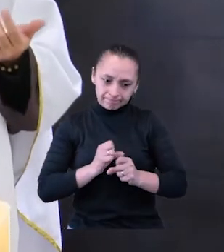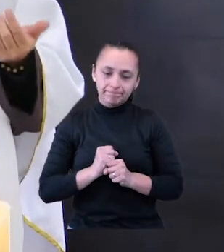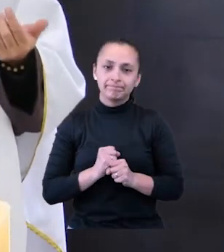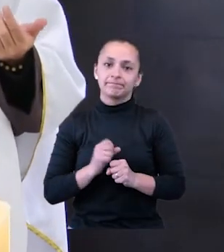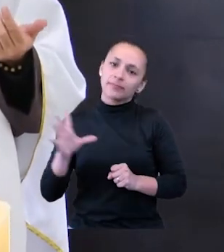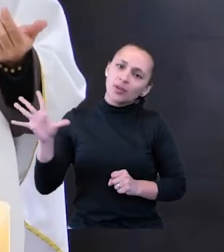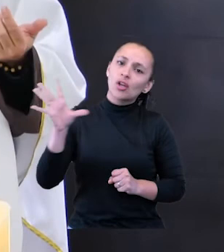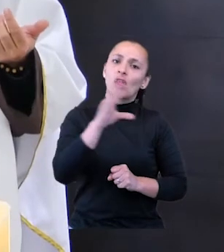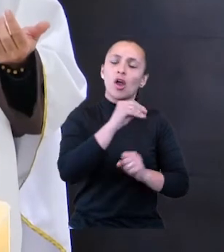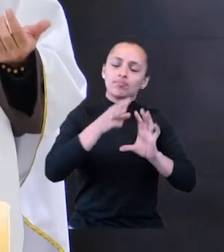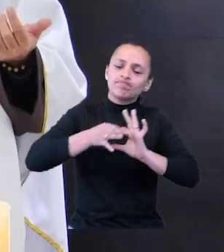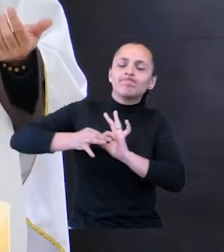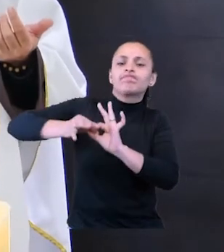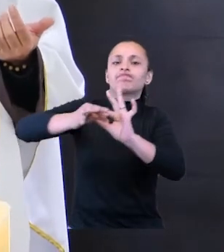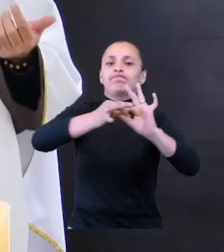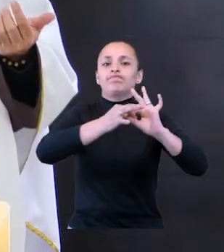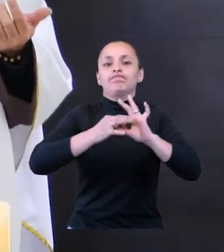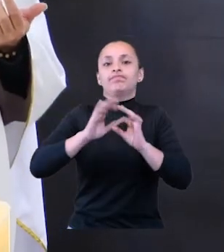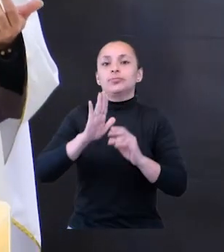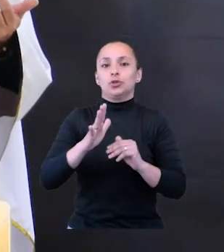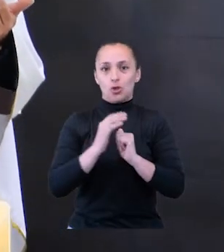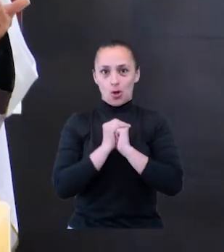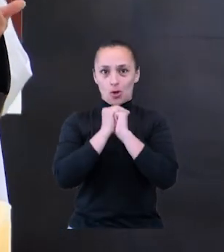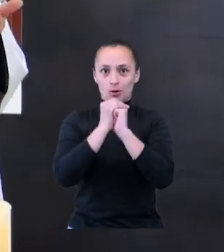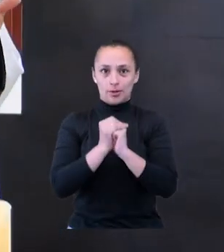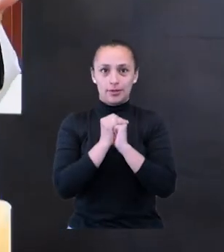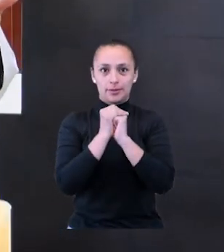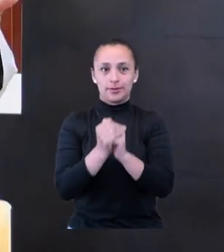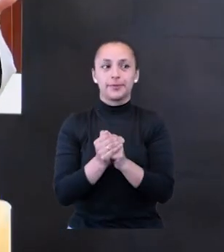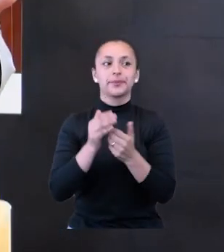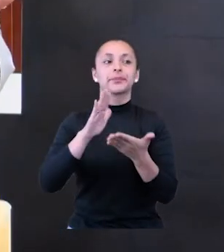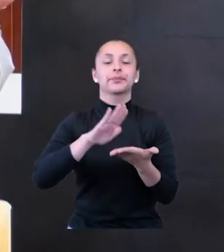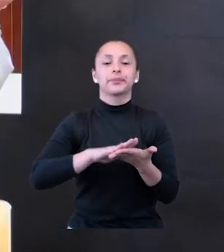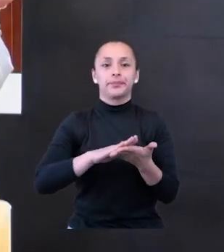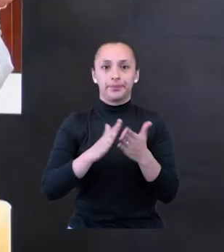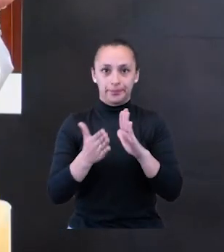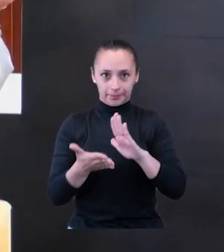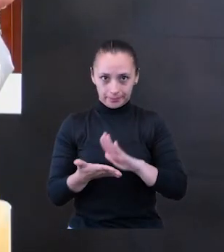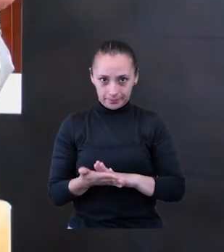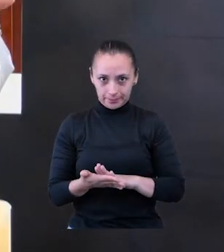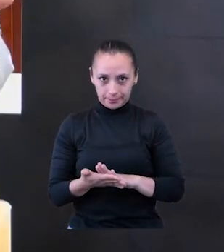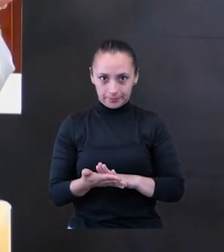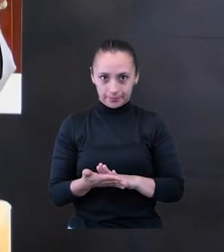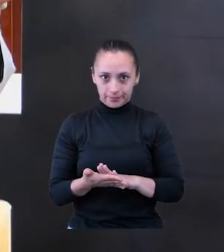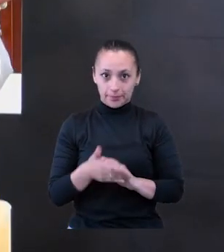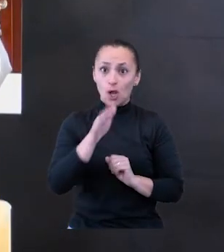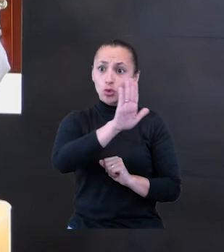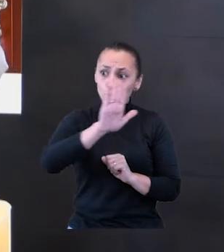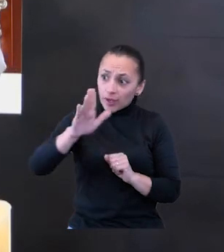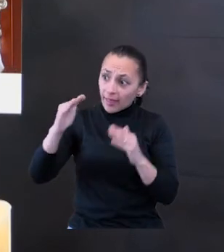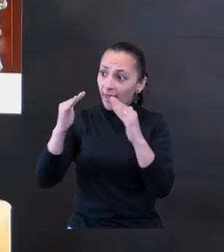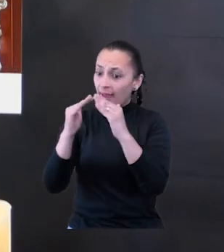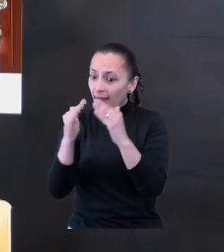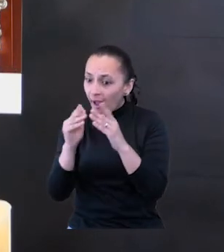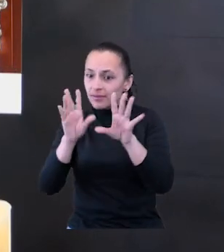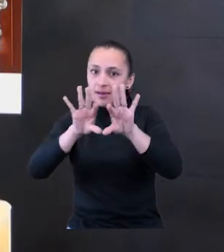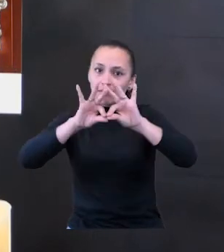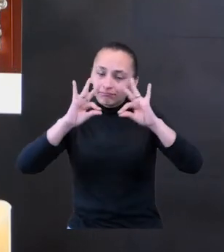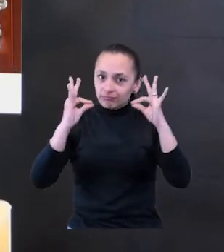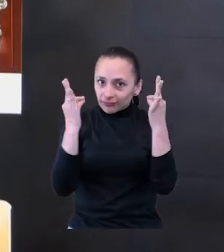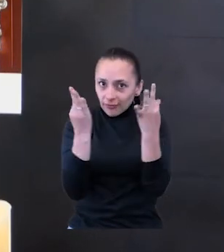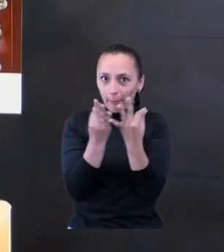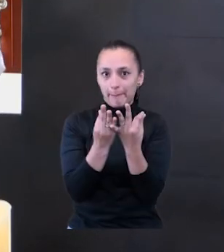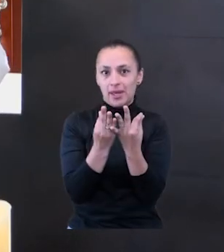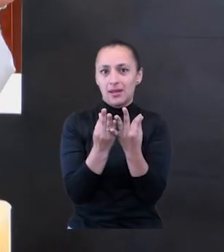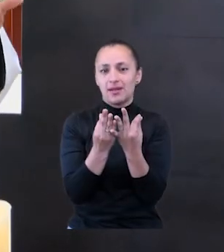acojamos y unámonos a esta oración por la paz yo los invito a que ustedes que están ahí